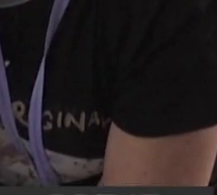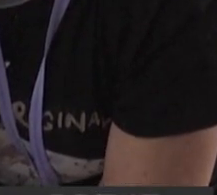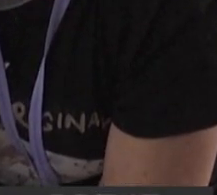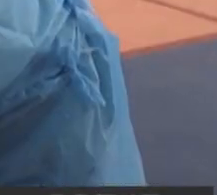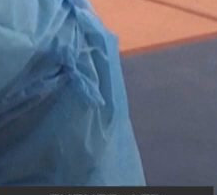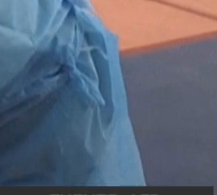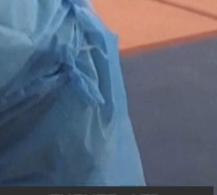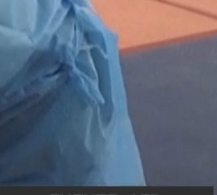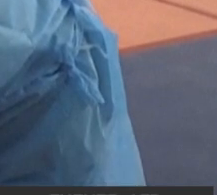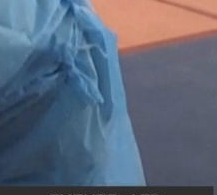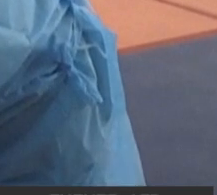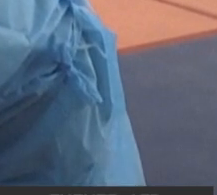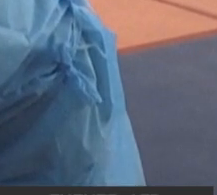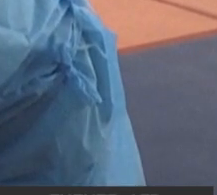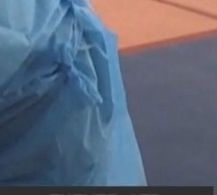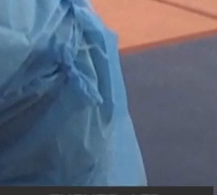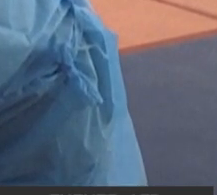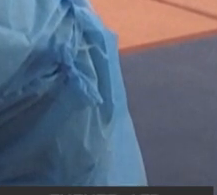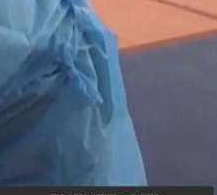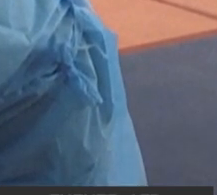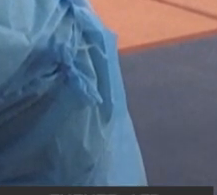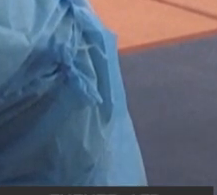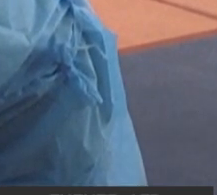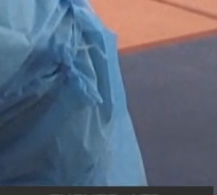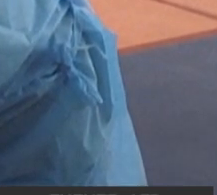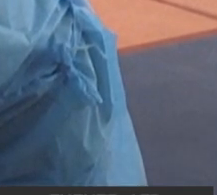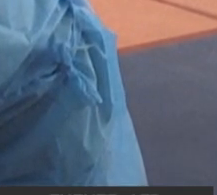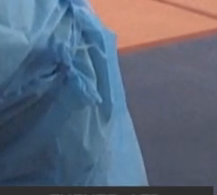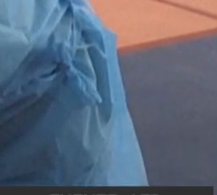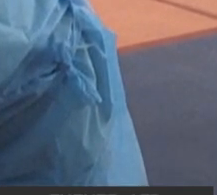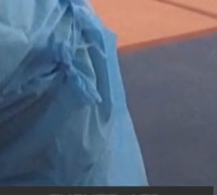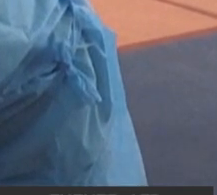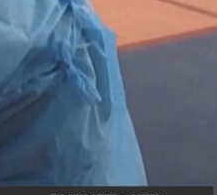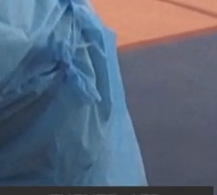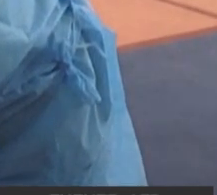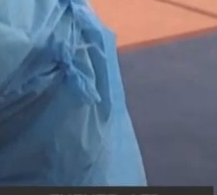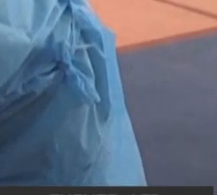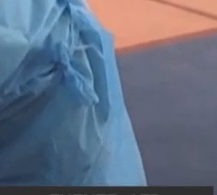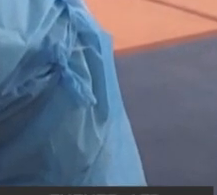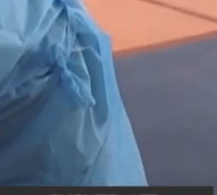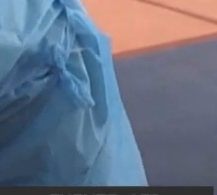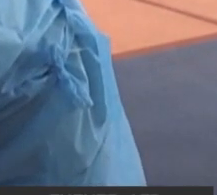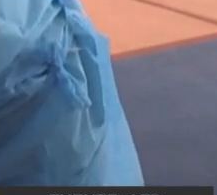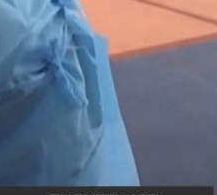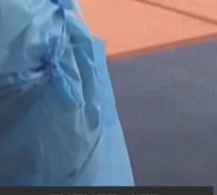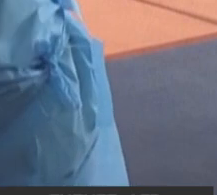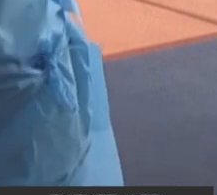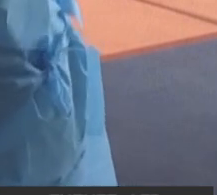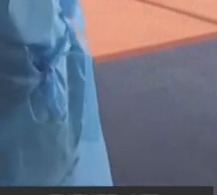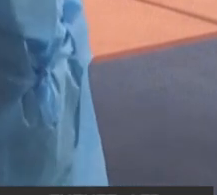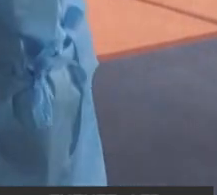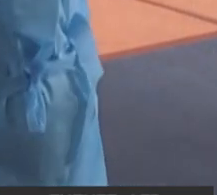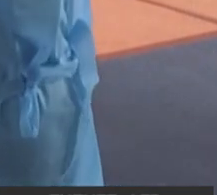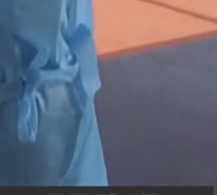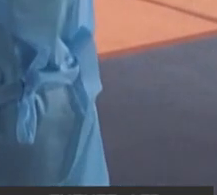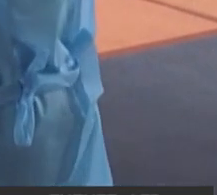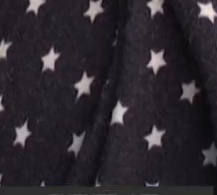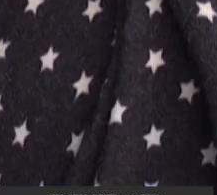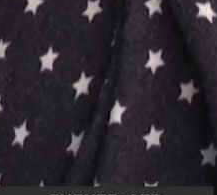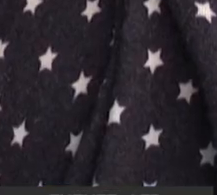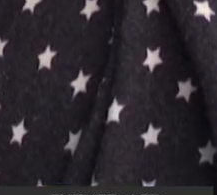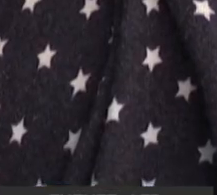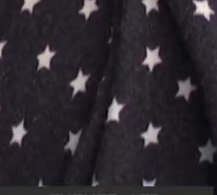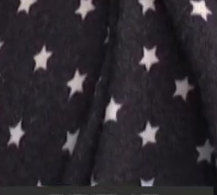a acelerar la vacunación contra el coronavirus en esta región. El funcionario informó además que se enviarán 122 brigadas